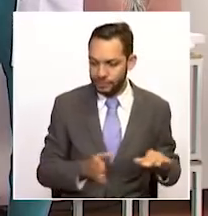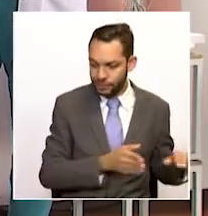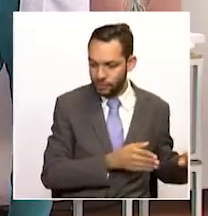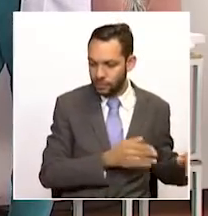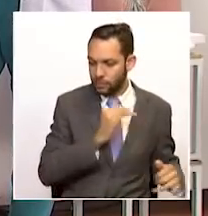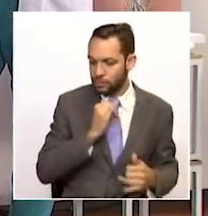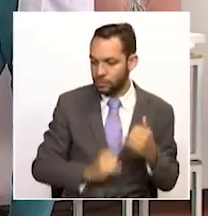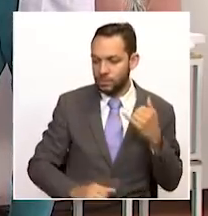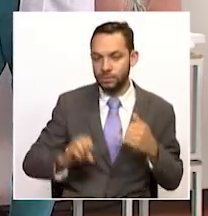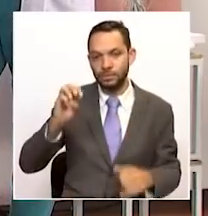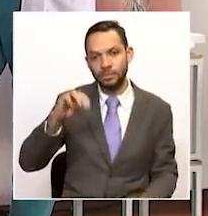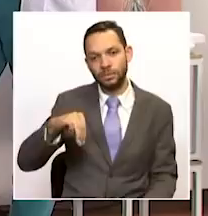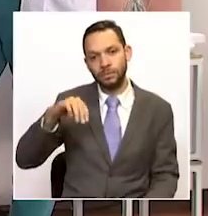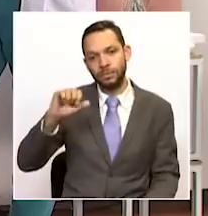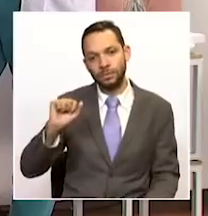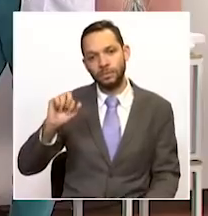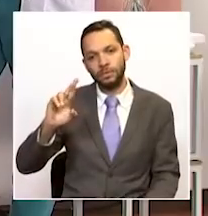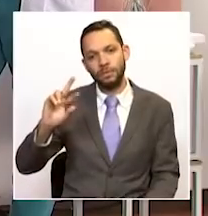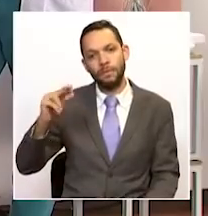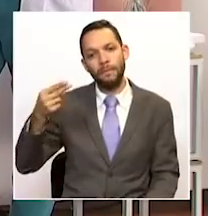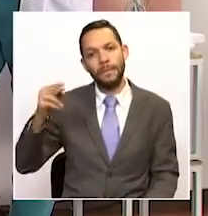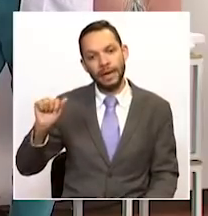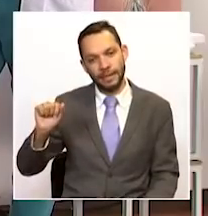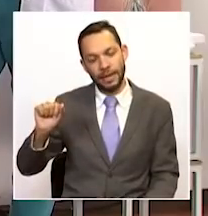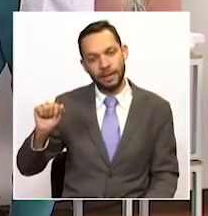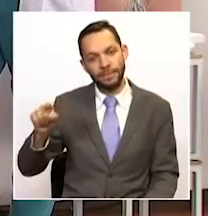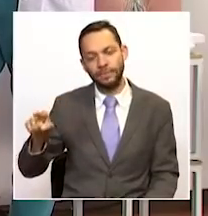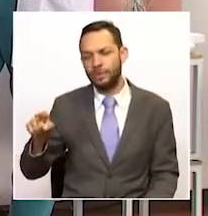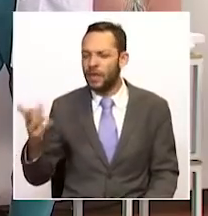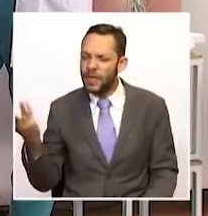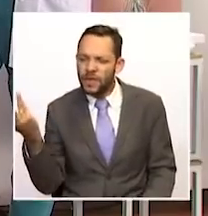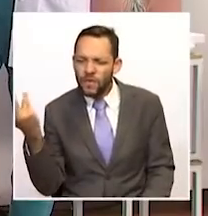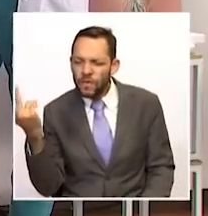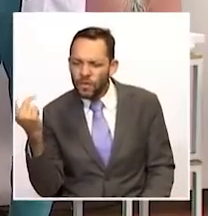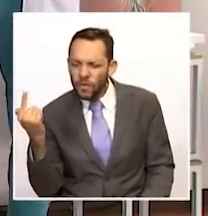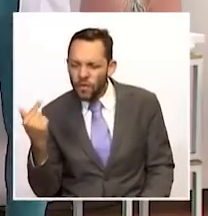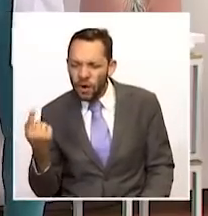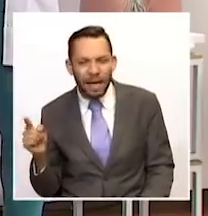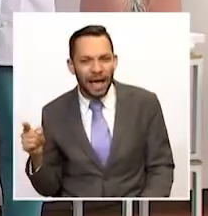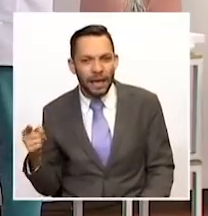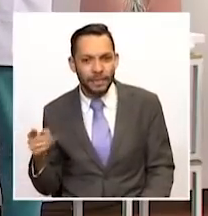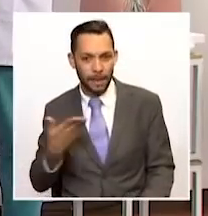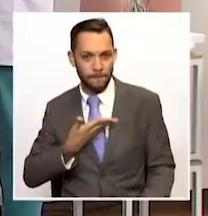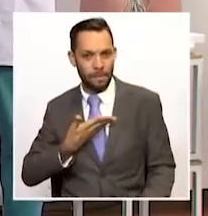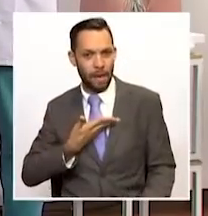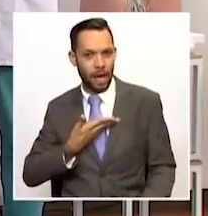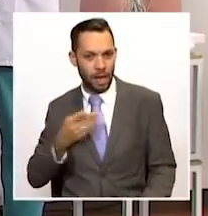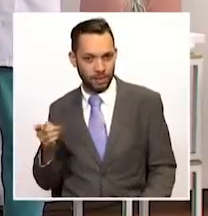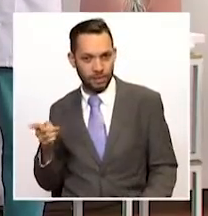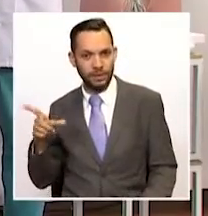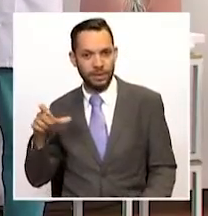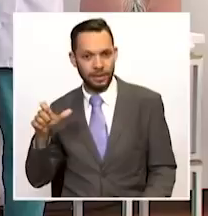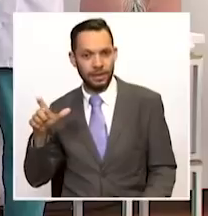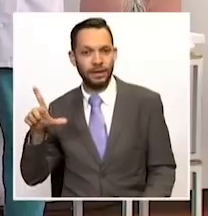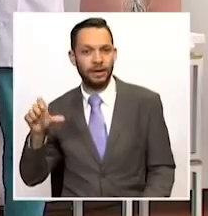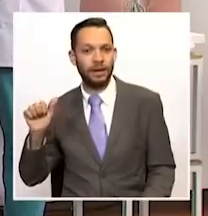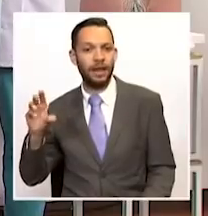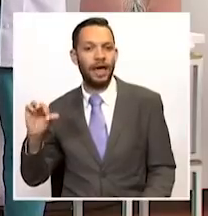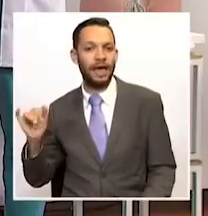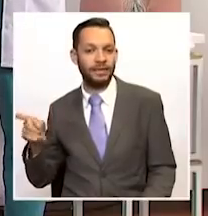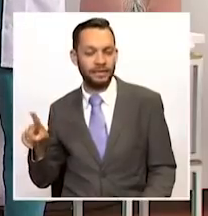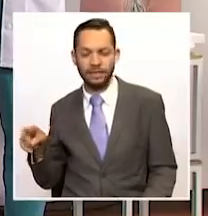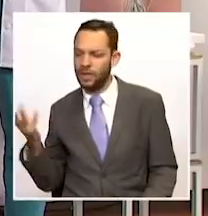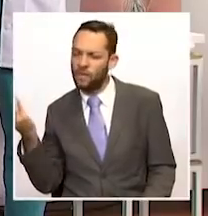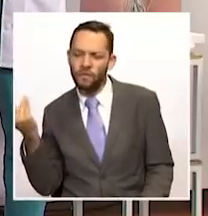martha liliana orozco cuéntenos un poco de ella es la mamá la dijo